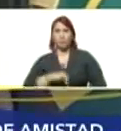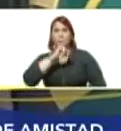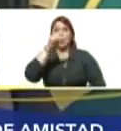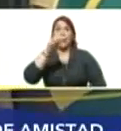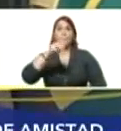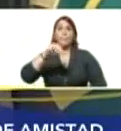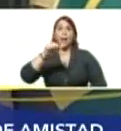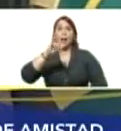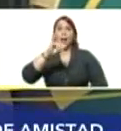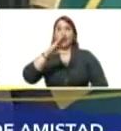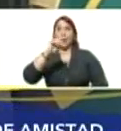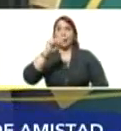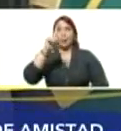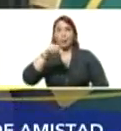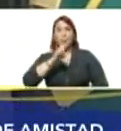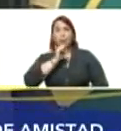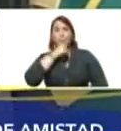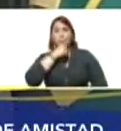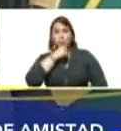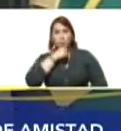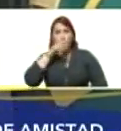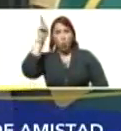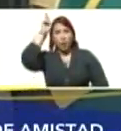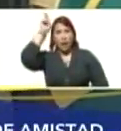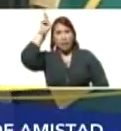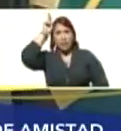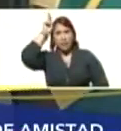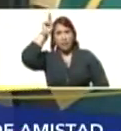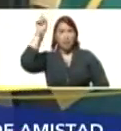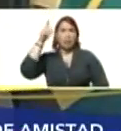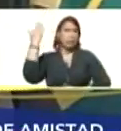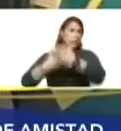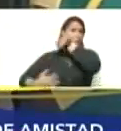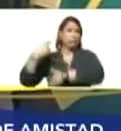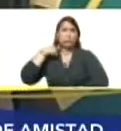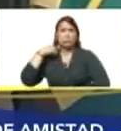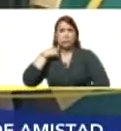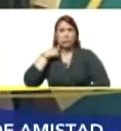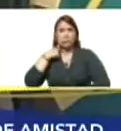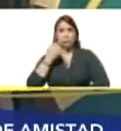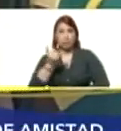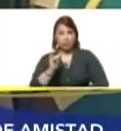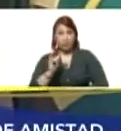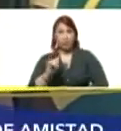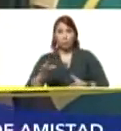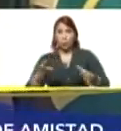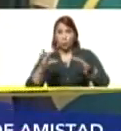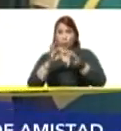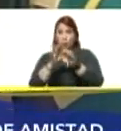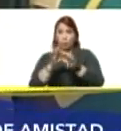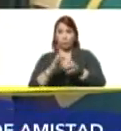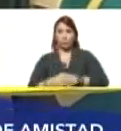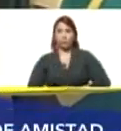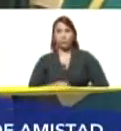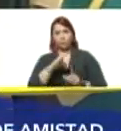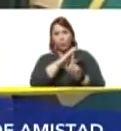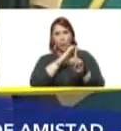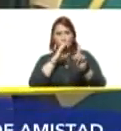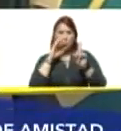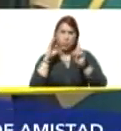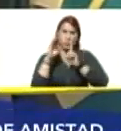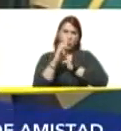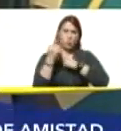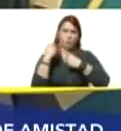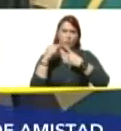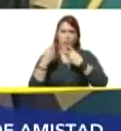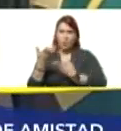Nuestros abuelos caribes y abuelas estuvieron unidos en una cultura